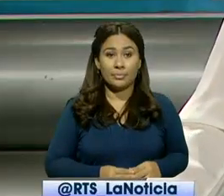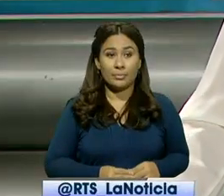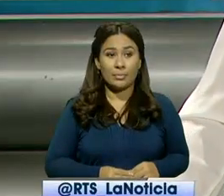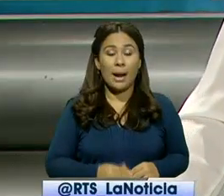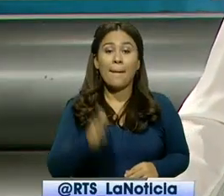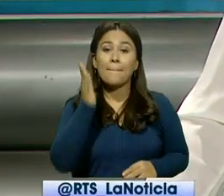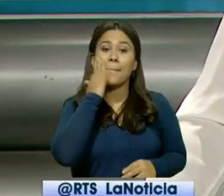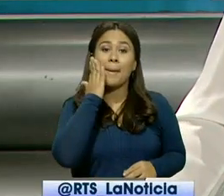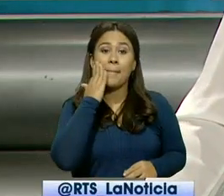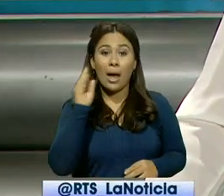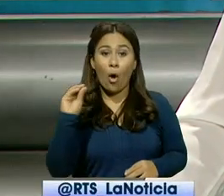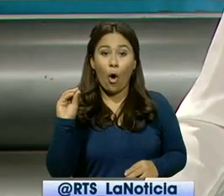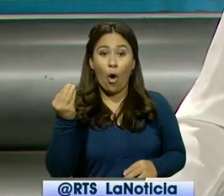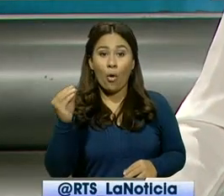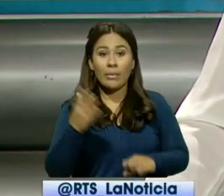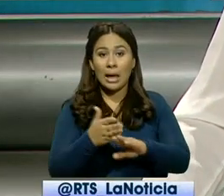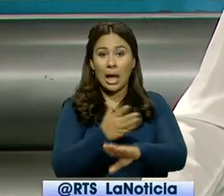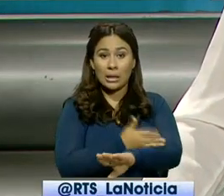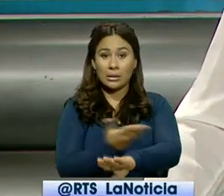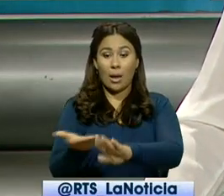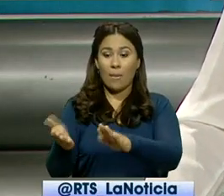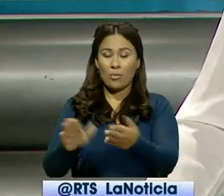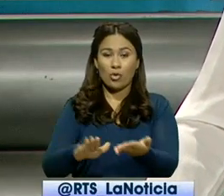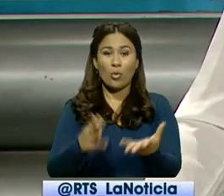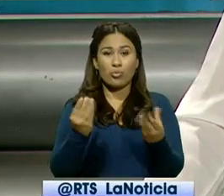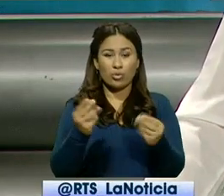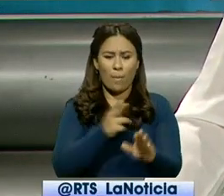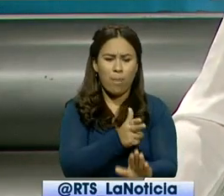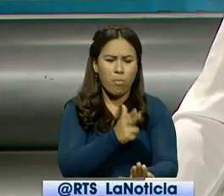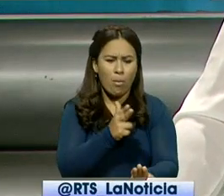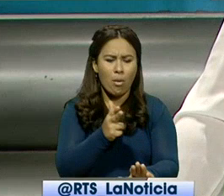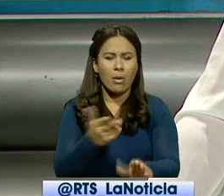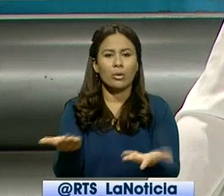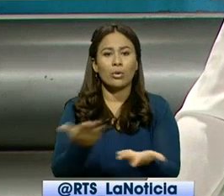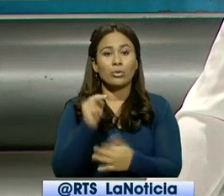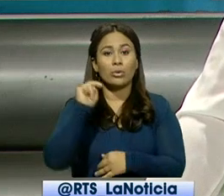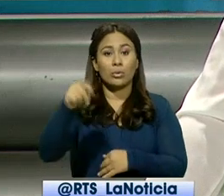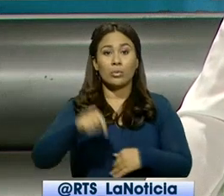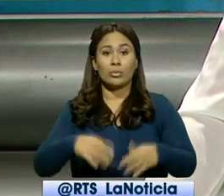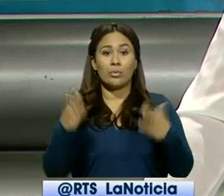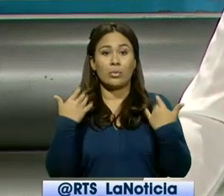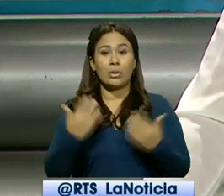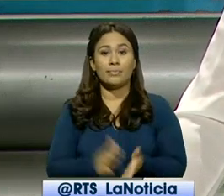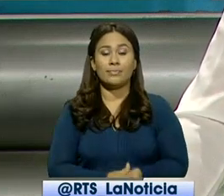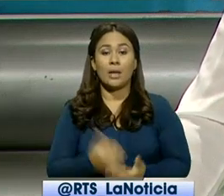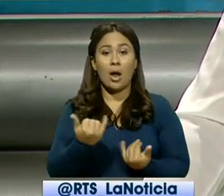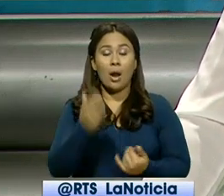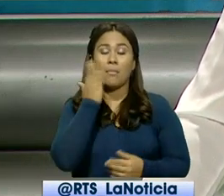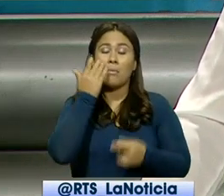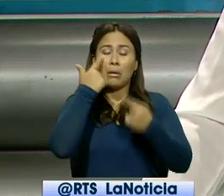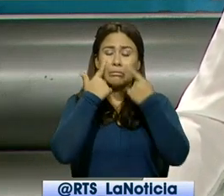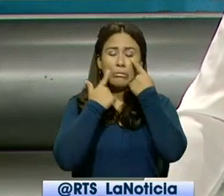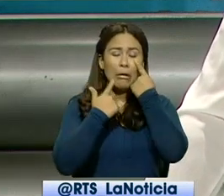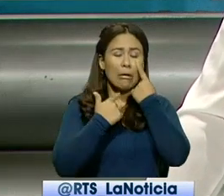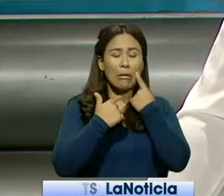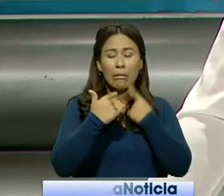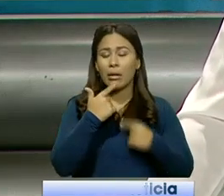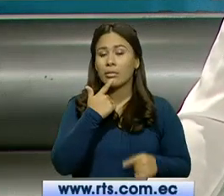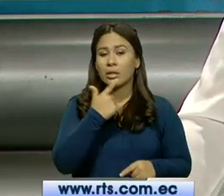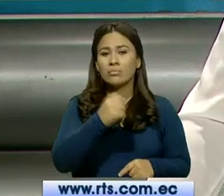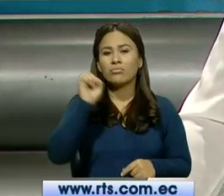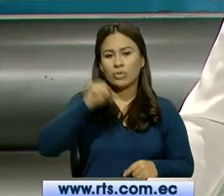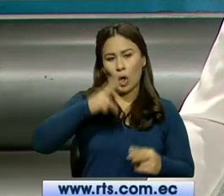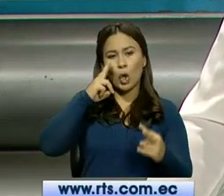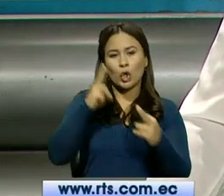La madre del joven que fue asesinado con múltiples disparos en el norte de Guayaquil rompe el silencio y asegura conocer a